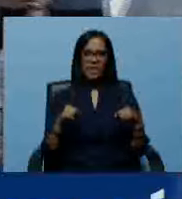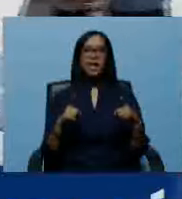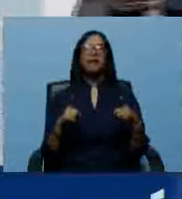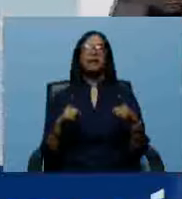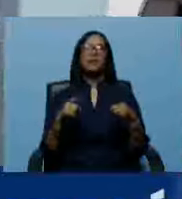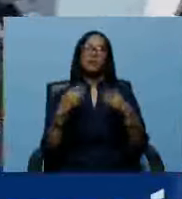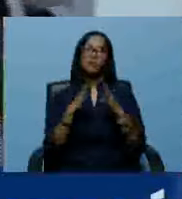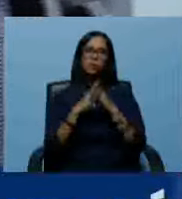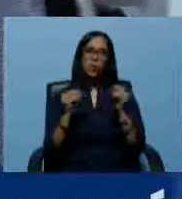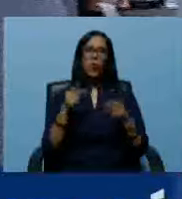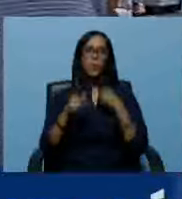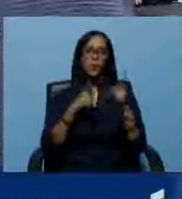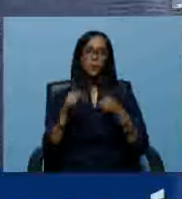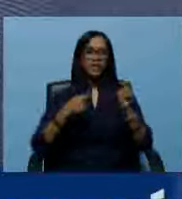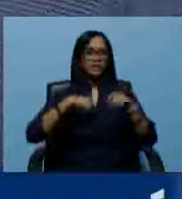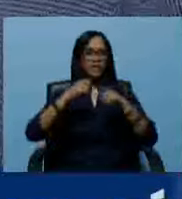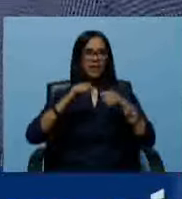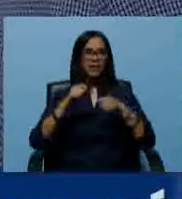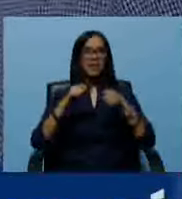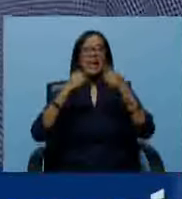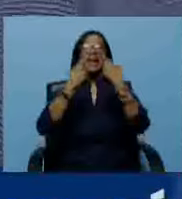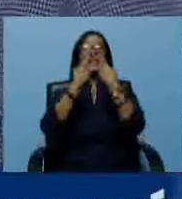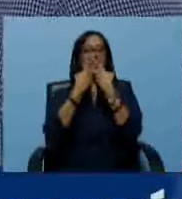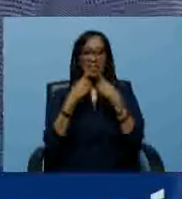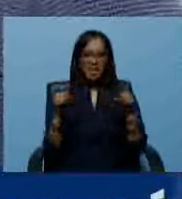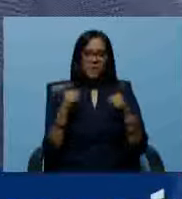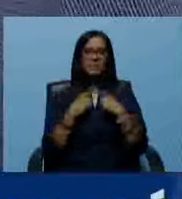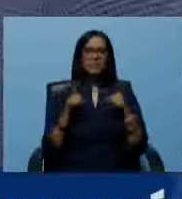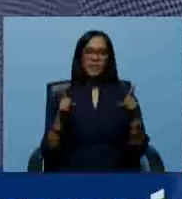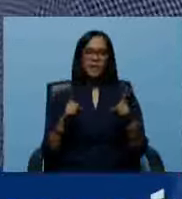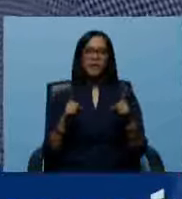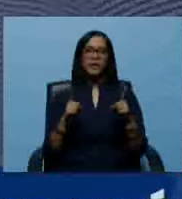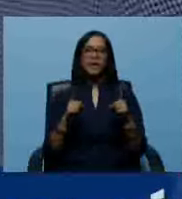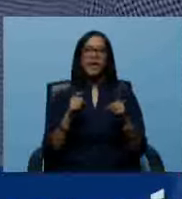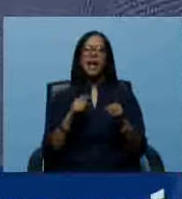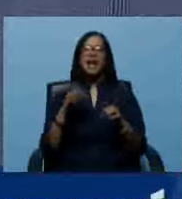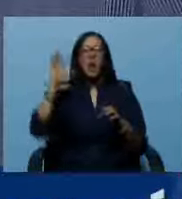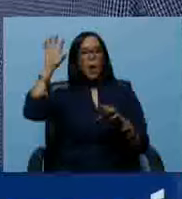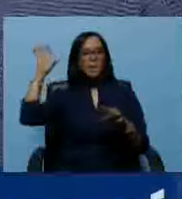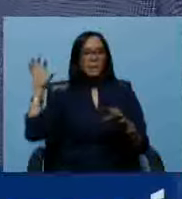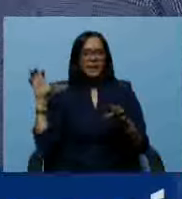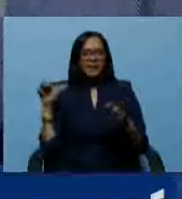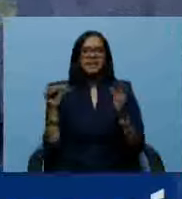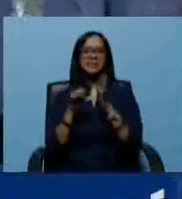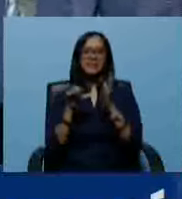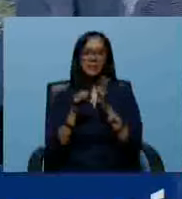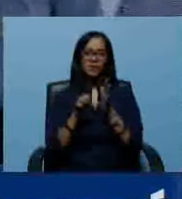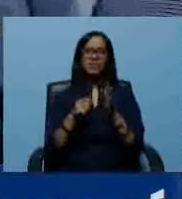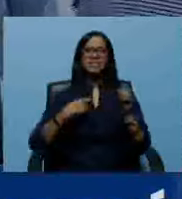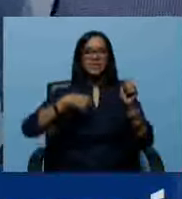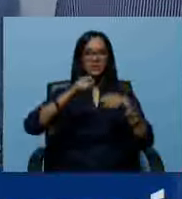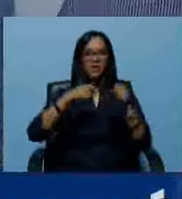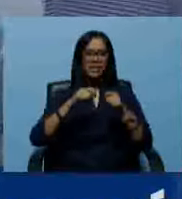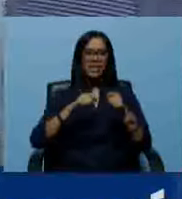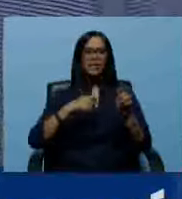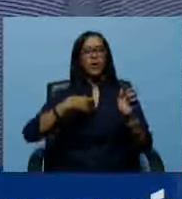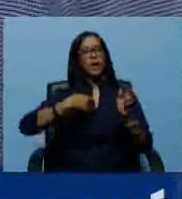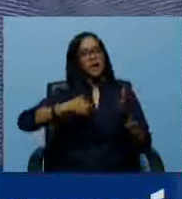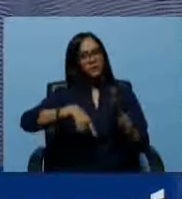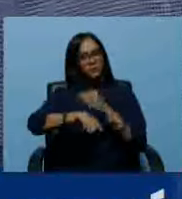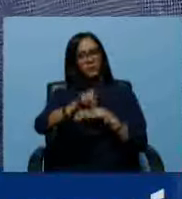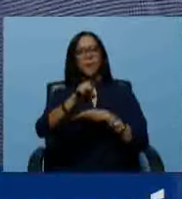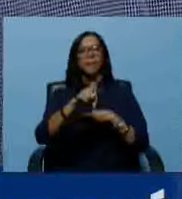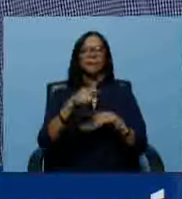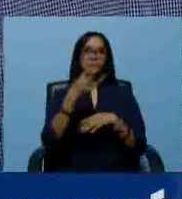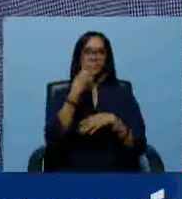exportando, diversificar también los destinos de exportación. Y bueno, aquí estamos viendo distintos